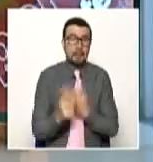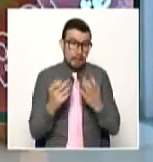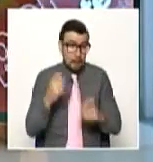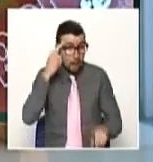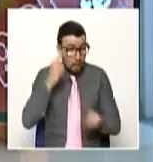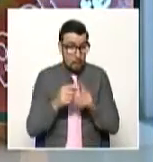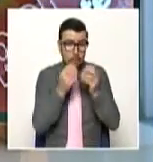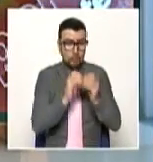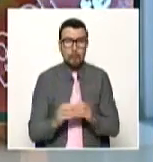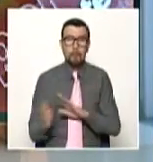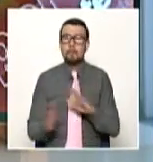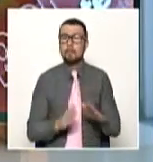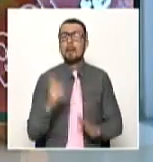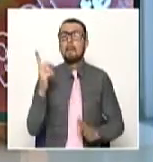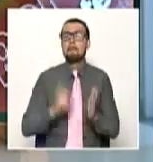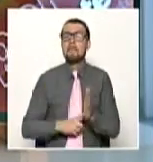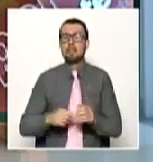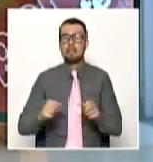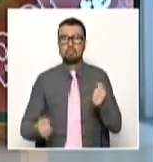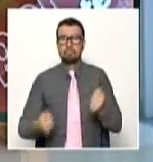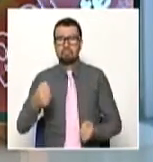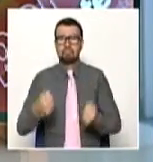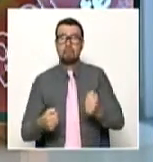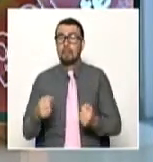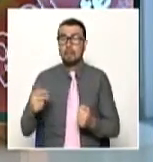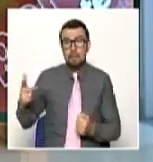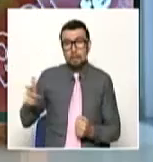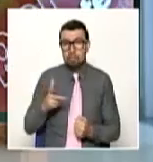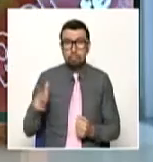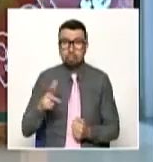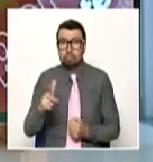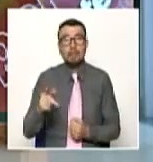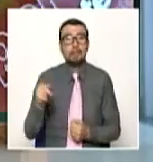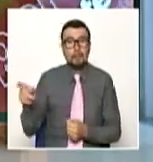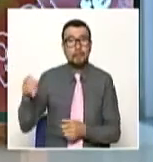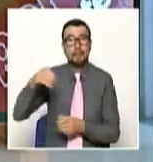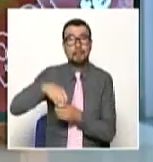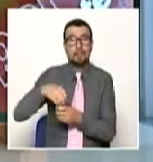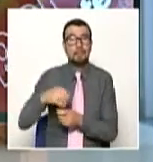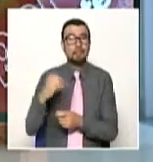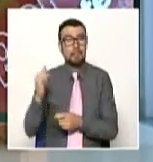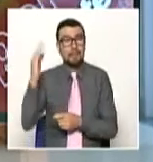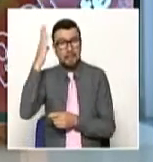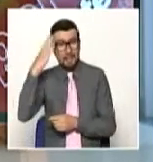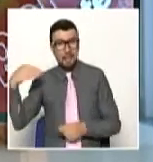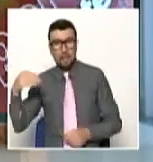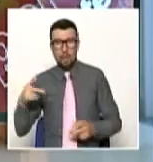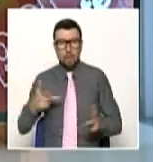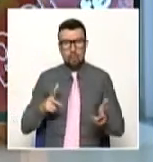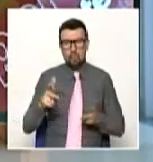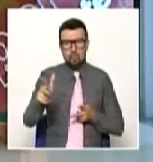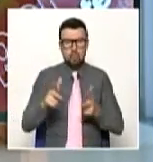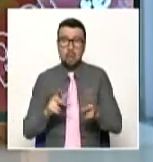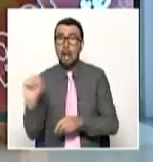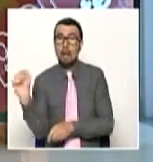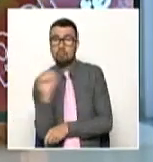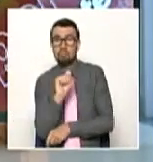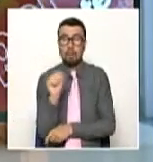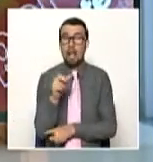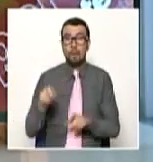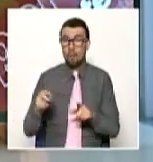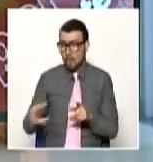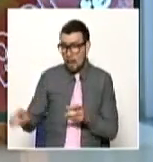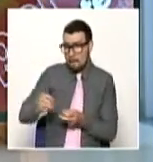cerca de 1000 pilotos se espera en el primer rally turístico por las carreteras del Quindío. Algunos de los vehículos de los participantes son